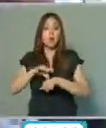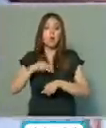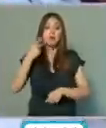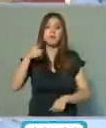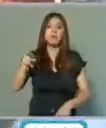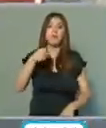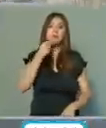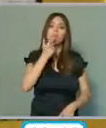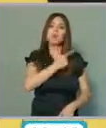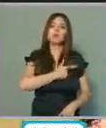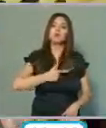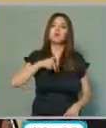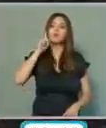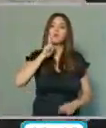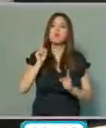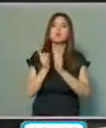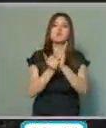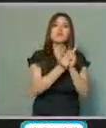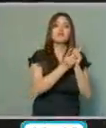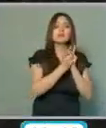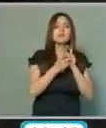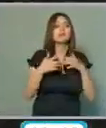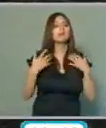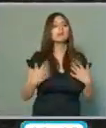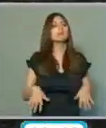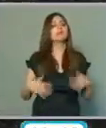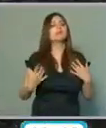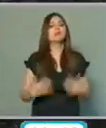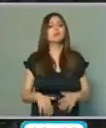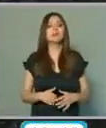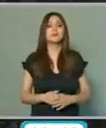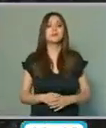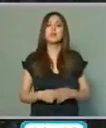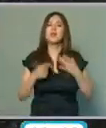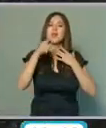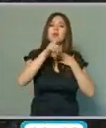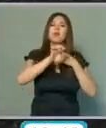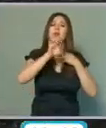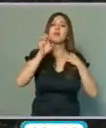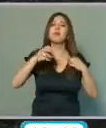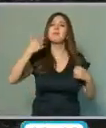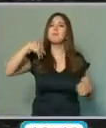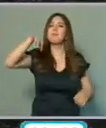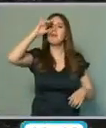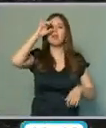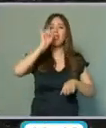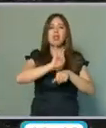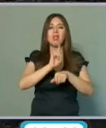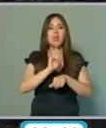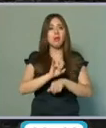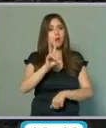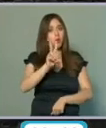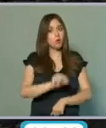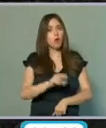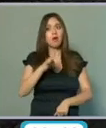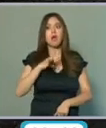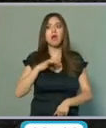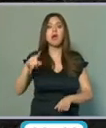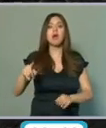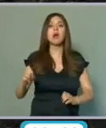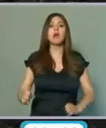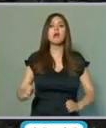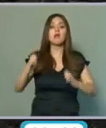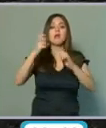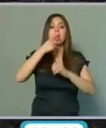les cuento. Pues sí, tío Alberto, para que vea que no es cuento, aquí en este edificio vivió